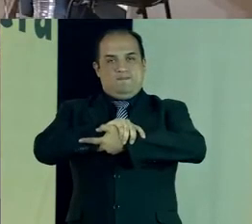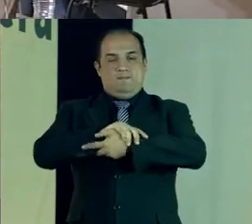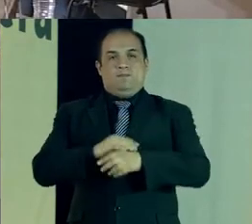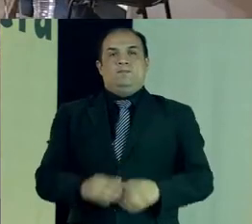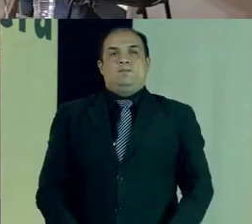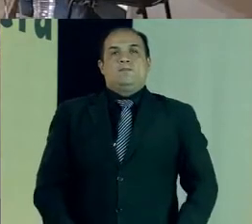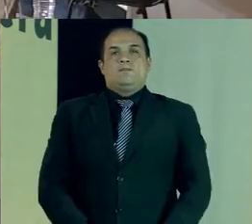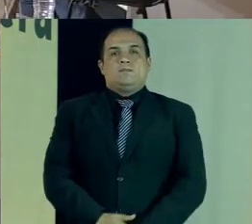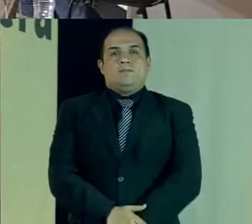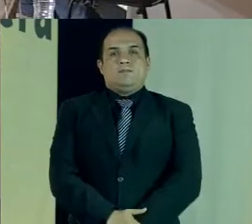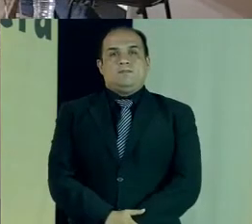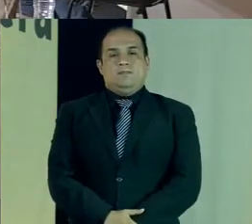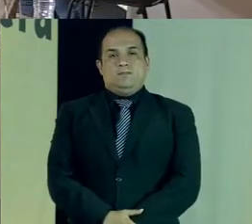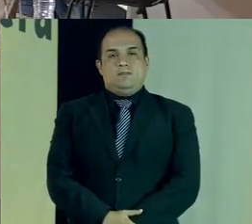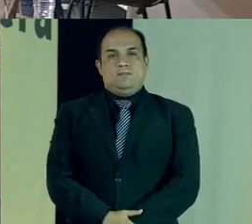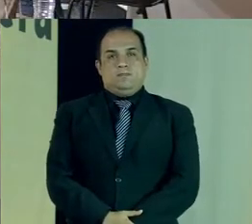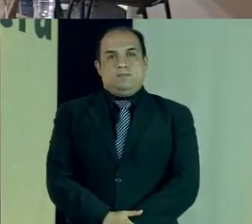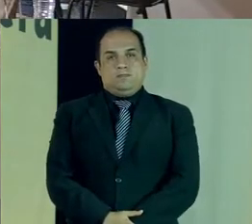es decir